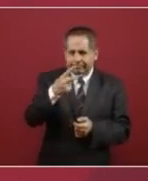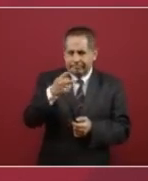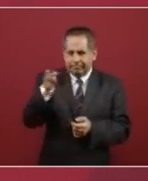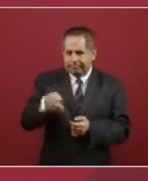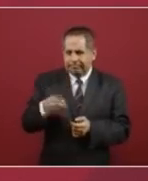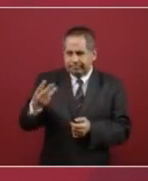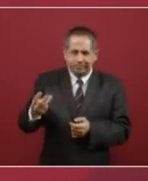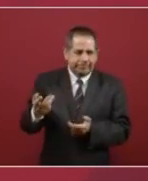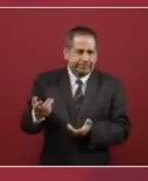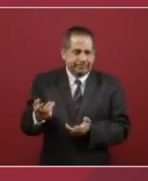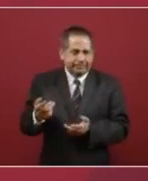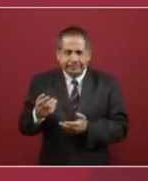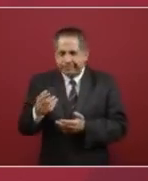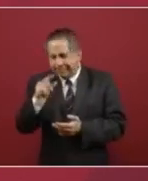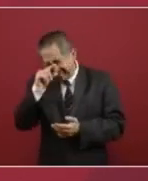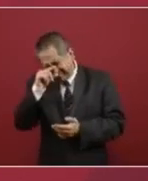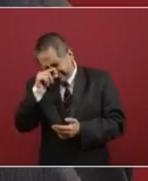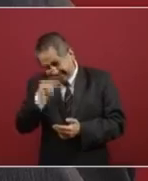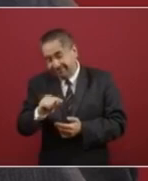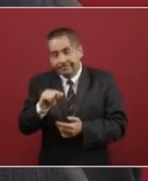terceras partes. Entonces,